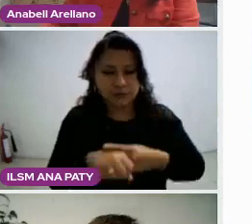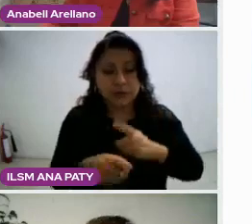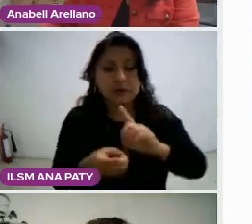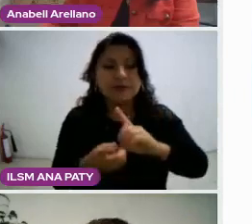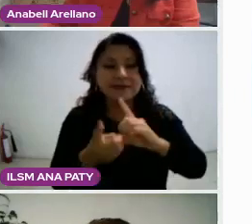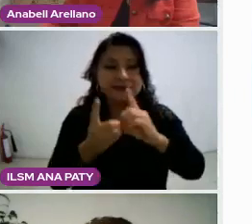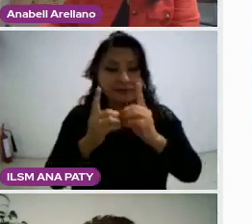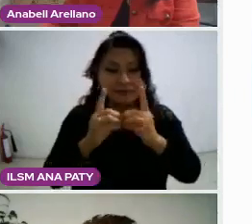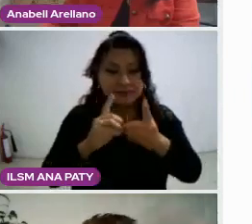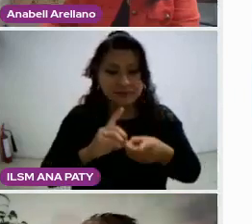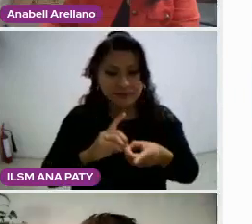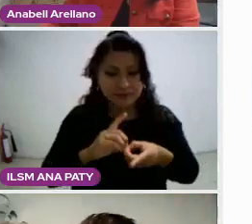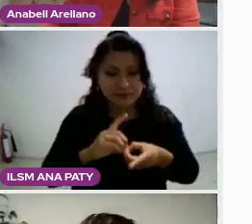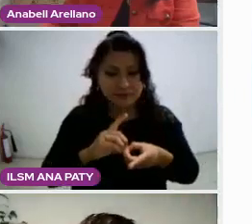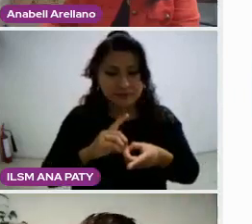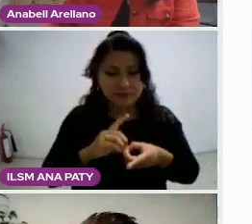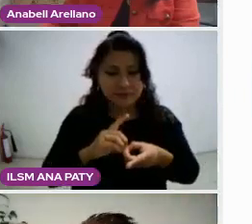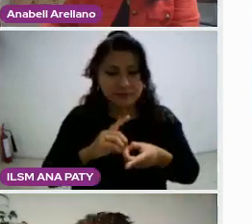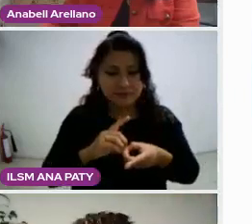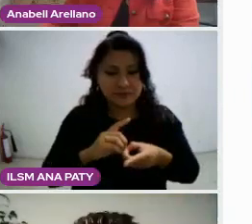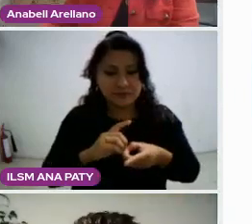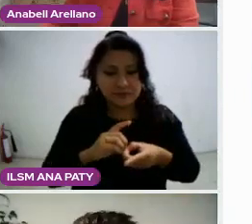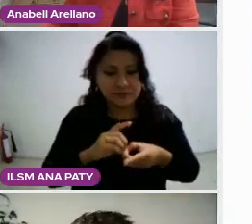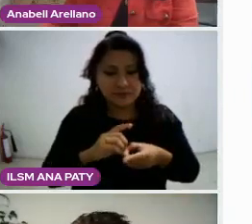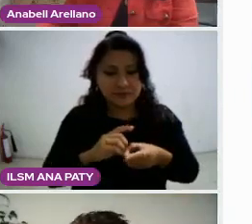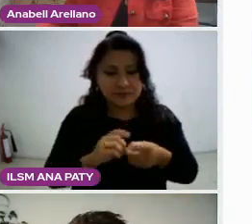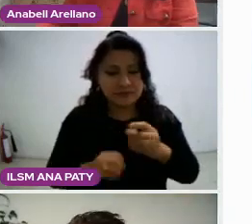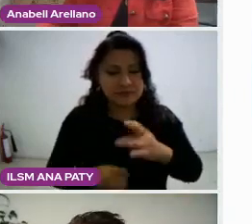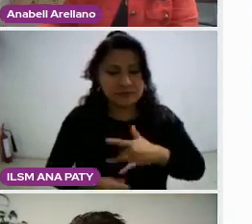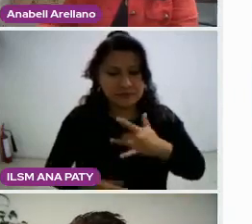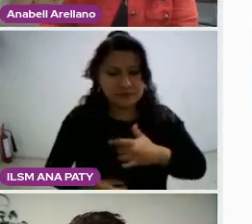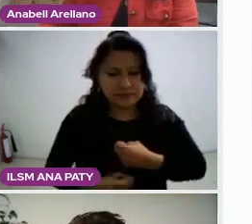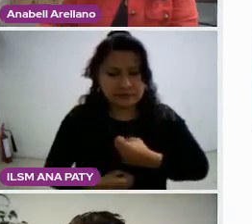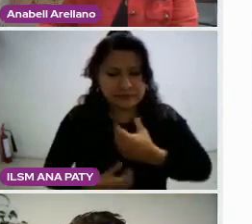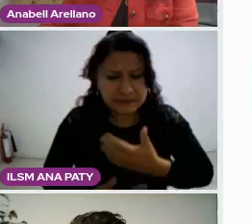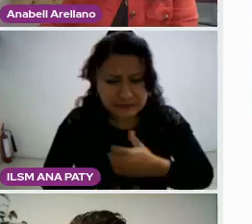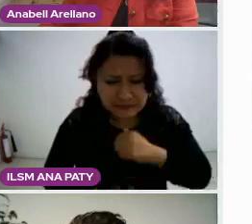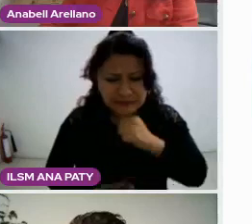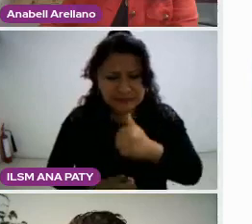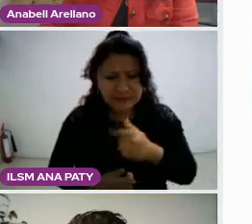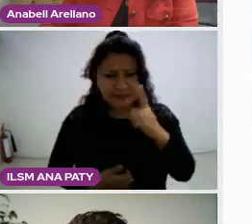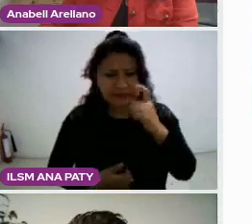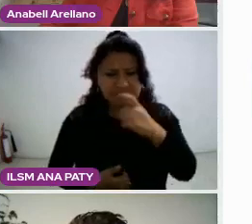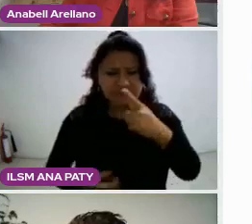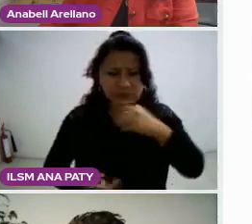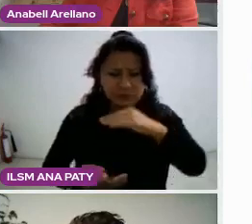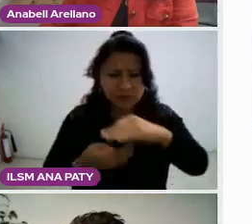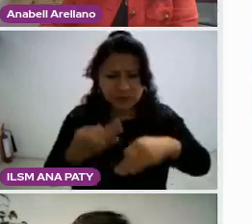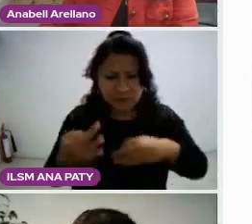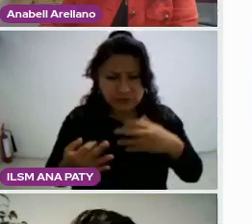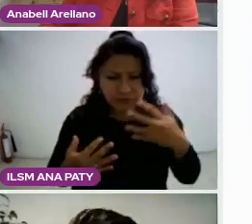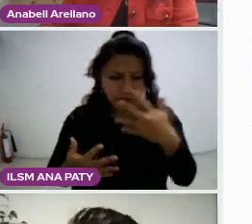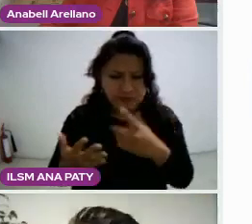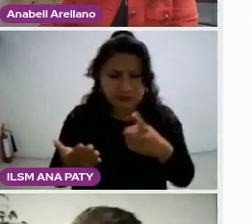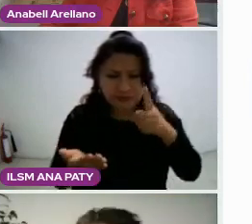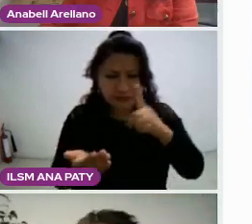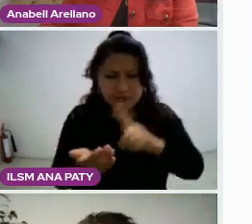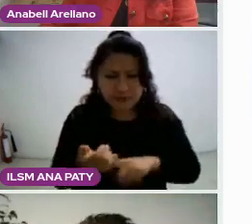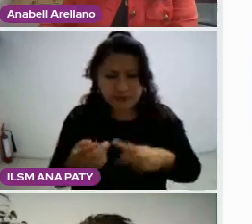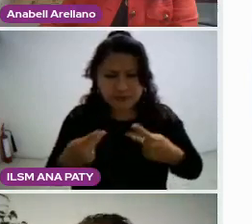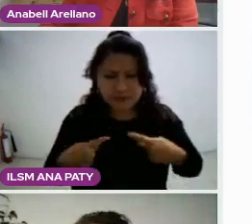que valorar todo del paciente. La valoración de la persona con un trastorno mental es un mundo,